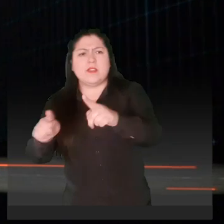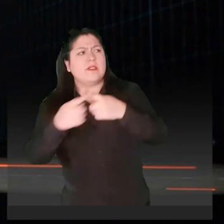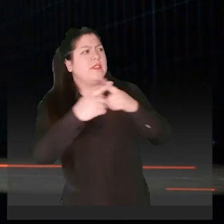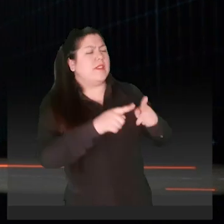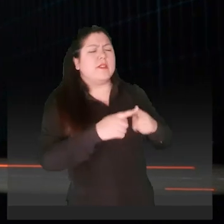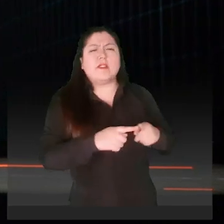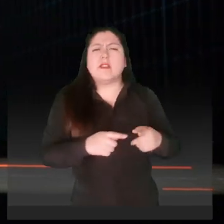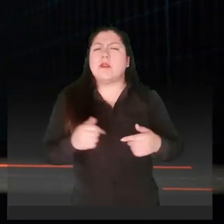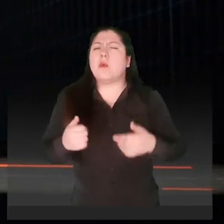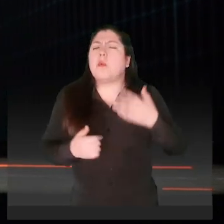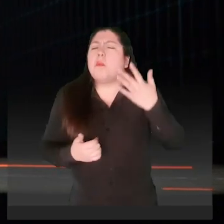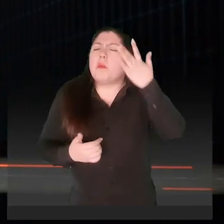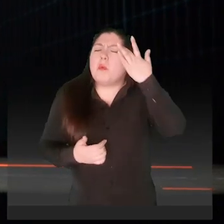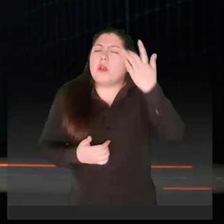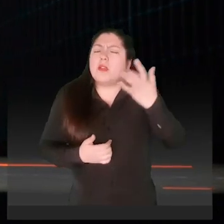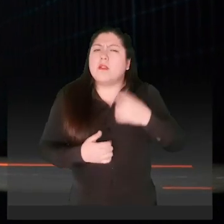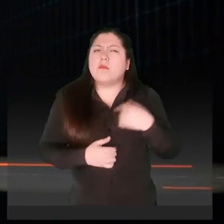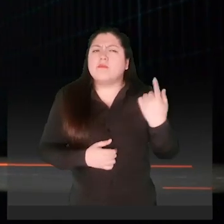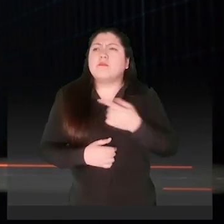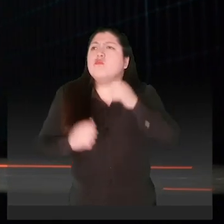a los otros entre los seres humanos?